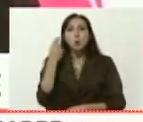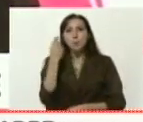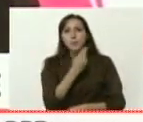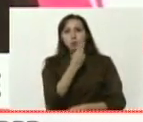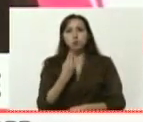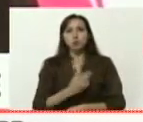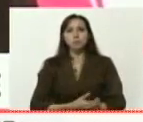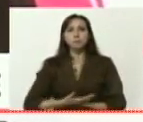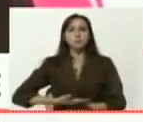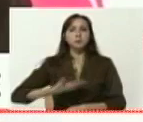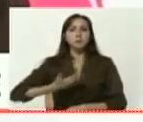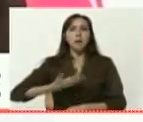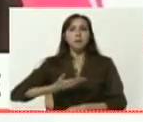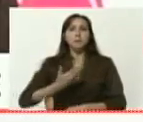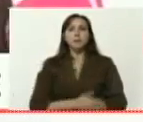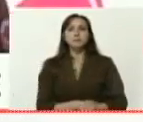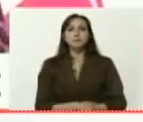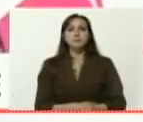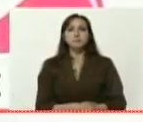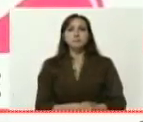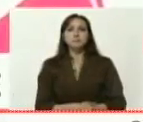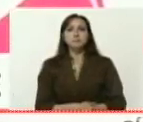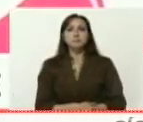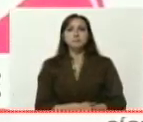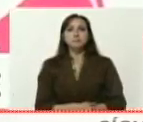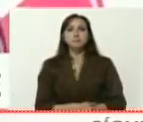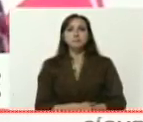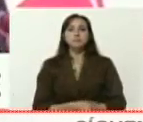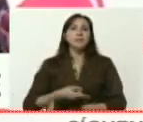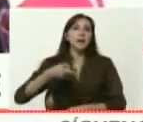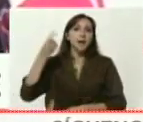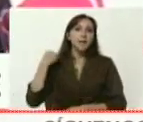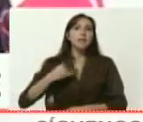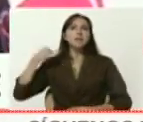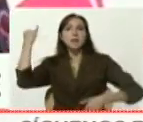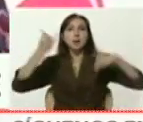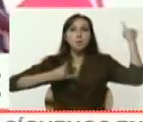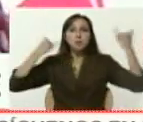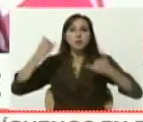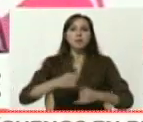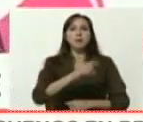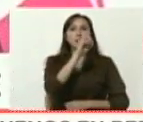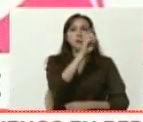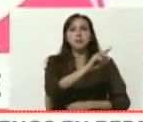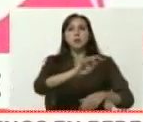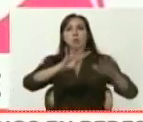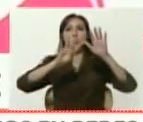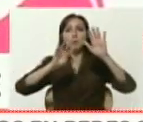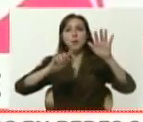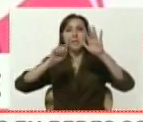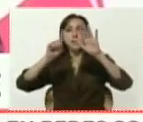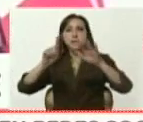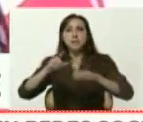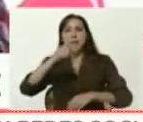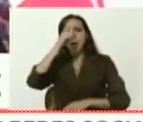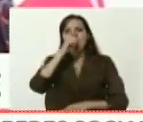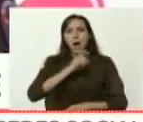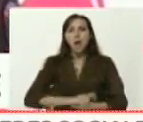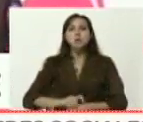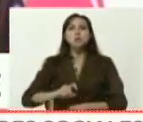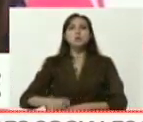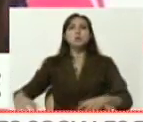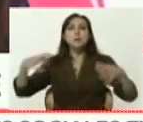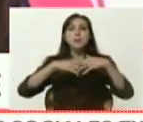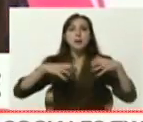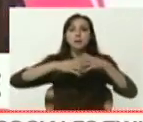¿no? Cuando ayer estábamos celebrando los 196 años de la batalla